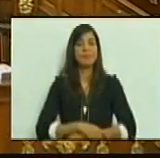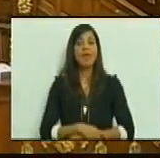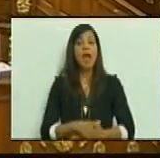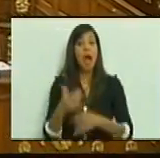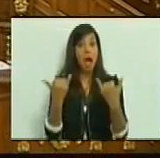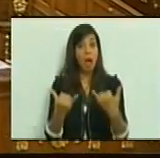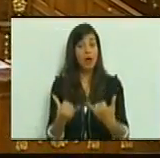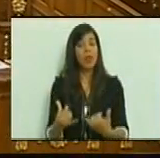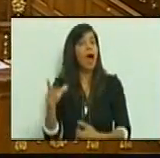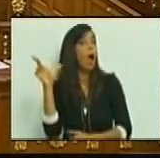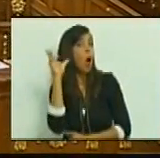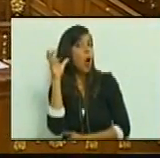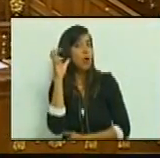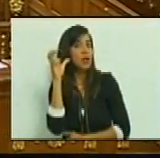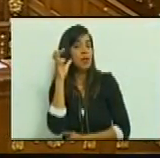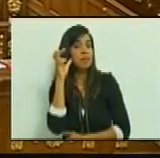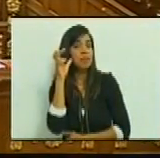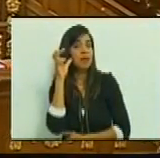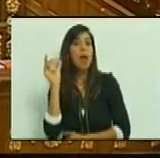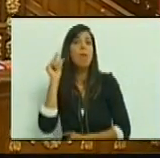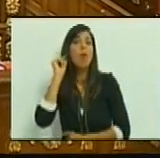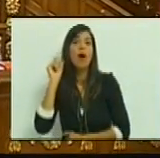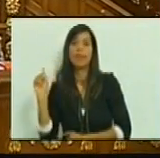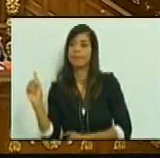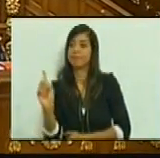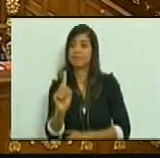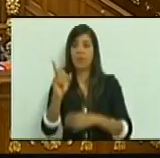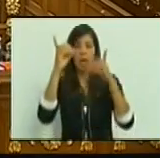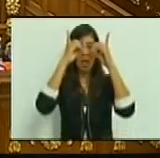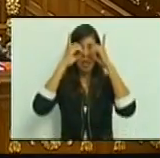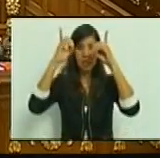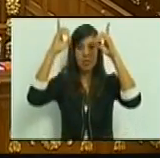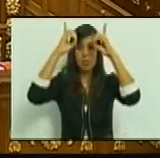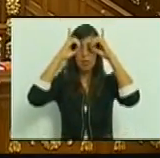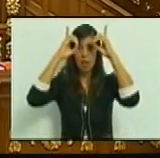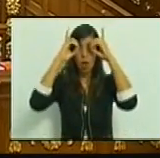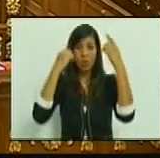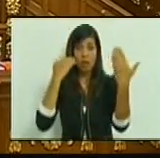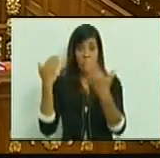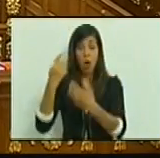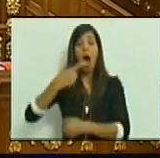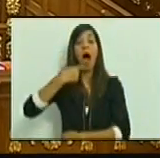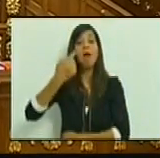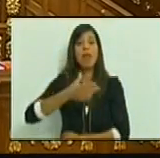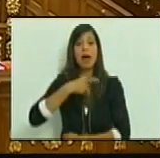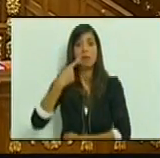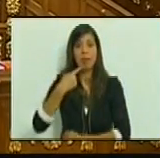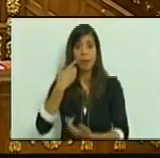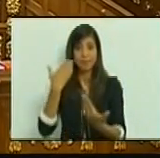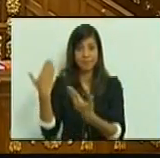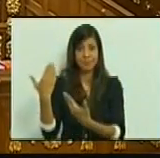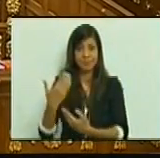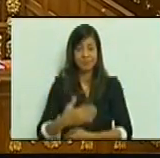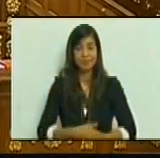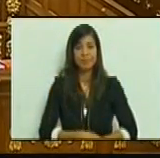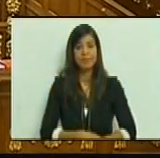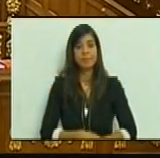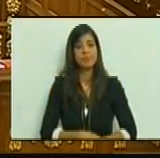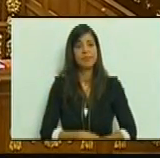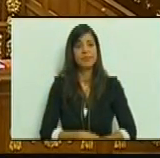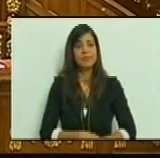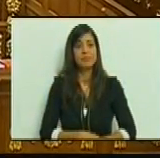Escuchemos declaraciones de la presidenta de la Asamblea Nacional Constituyente, Delcy Rodríguez. El